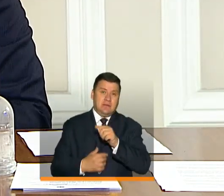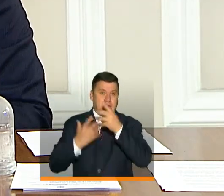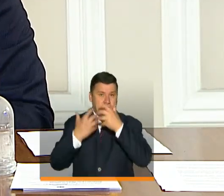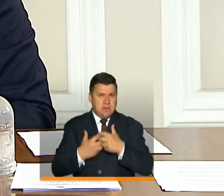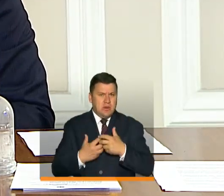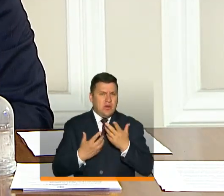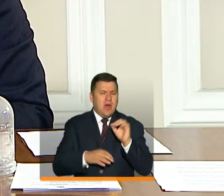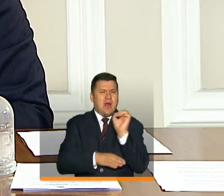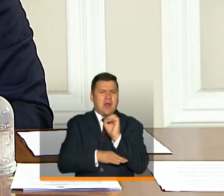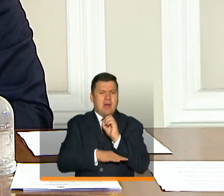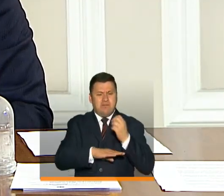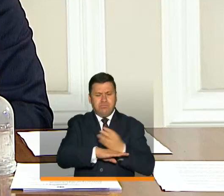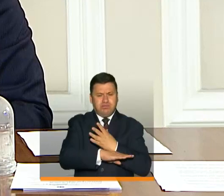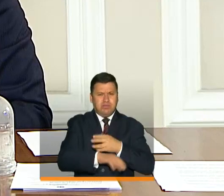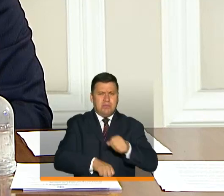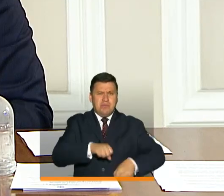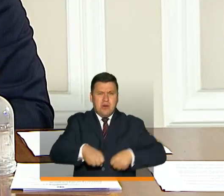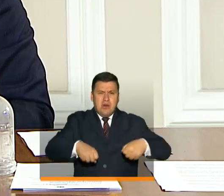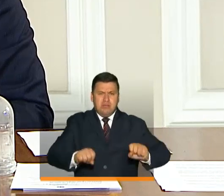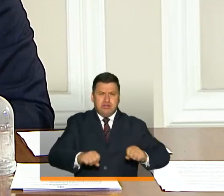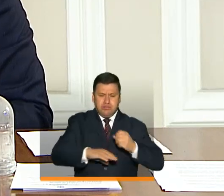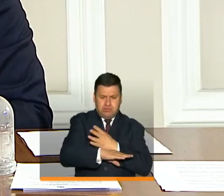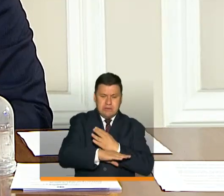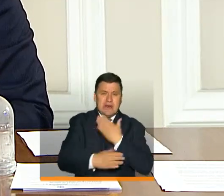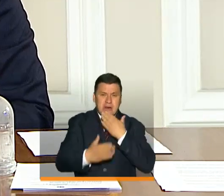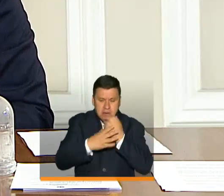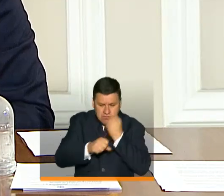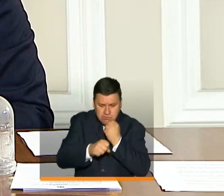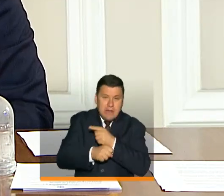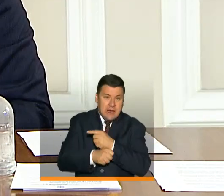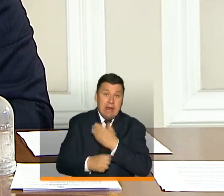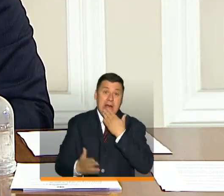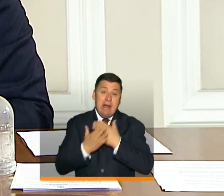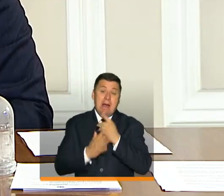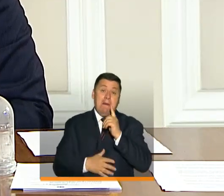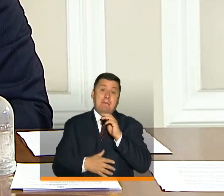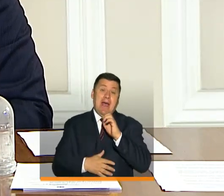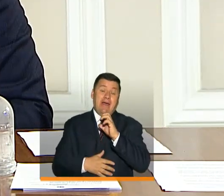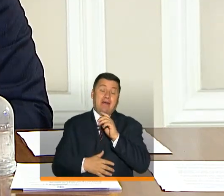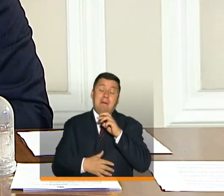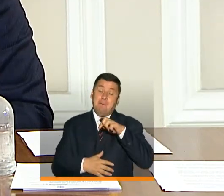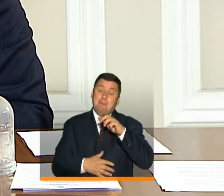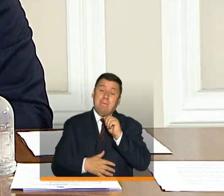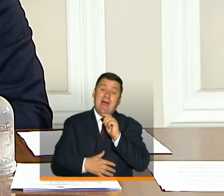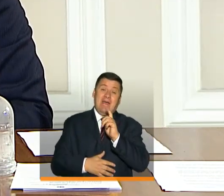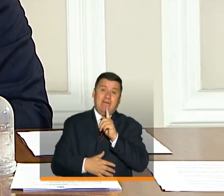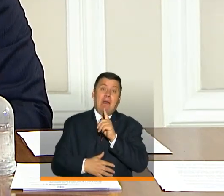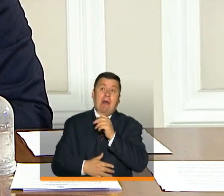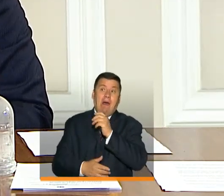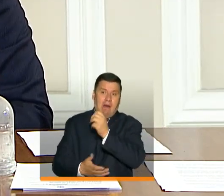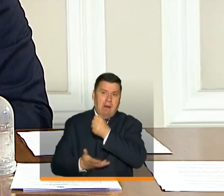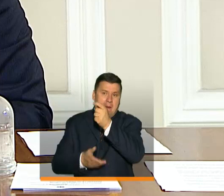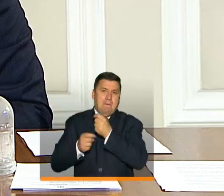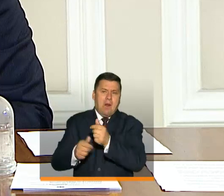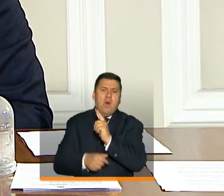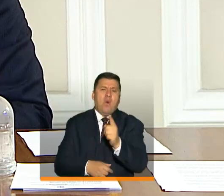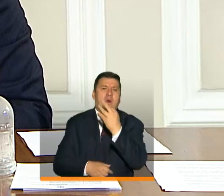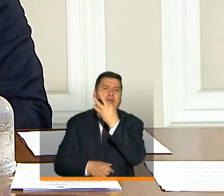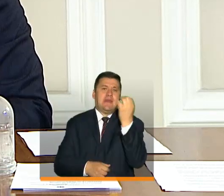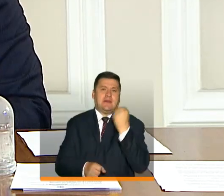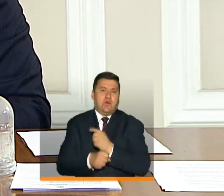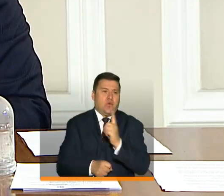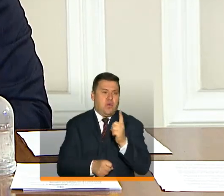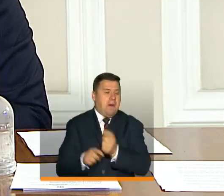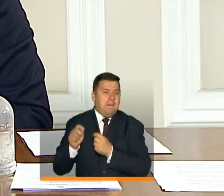para automóviles y motocicletas, gracias al PAEF, ha protegido el empleo a 300 de sus